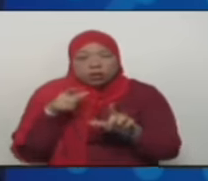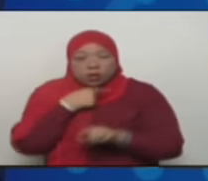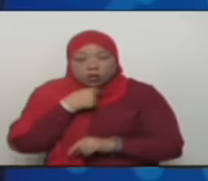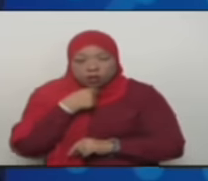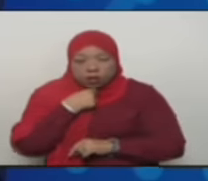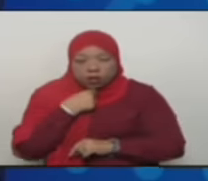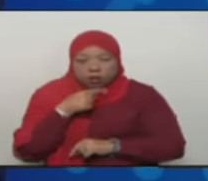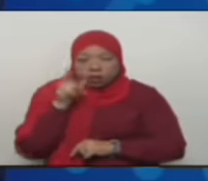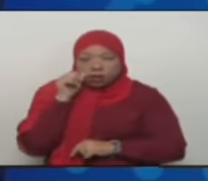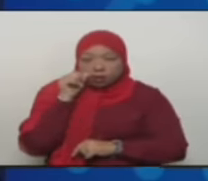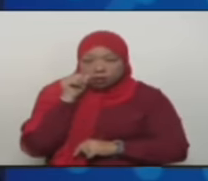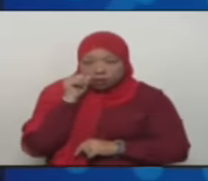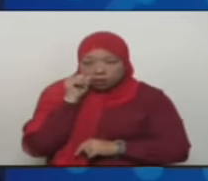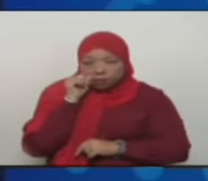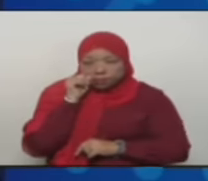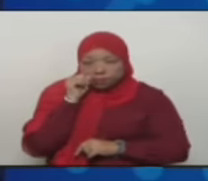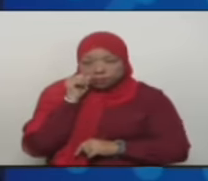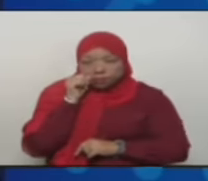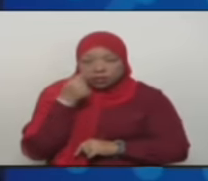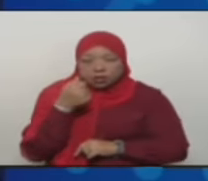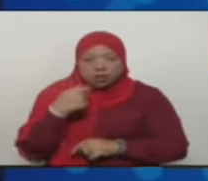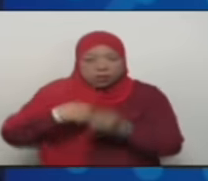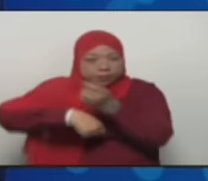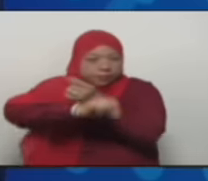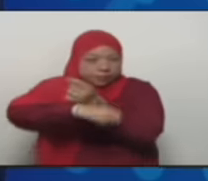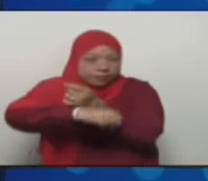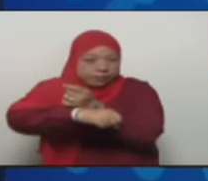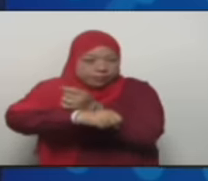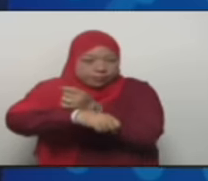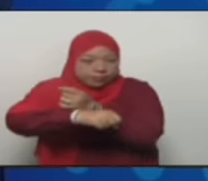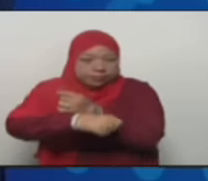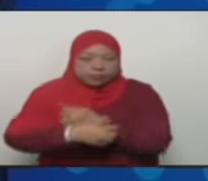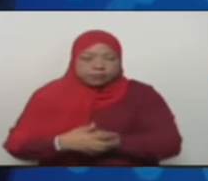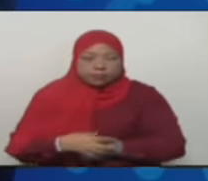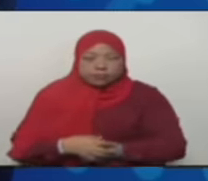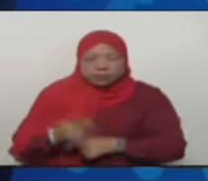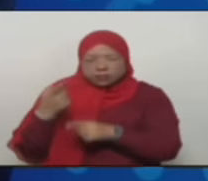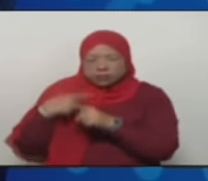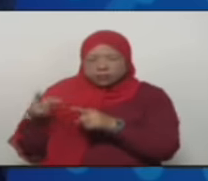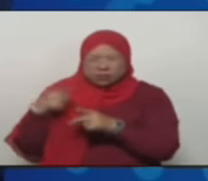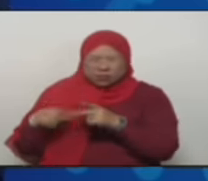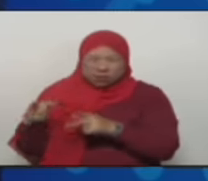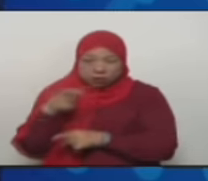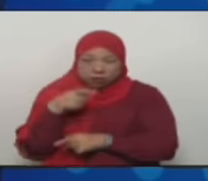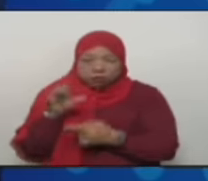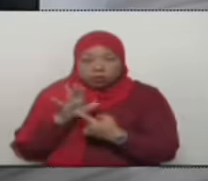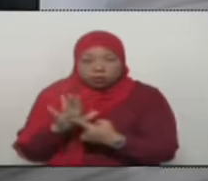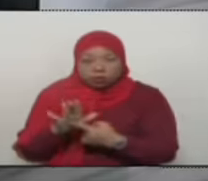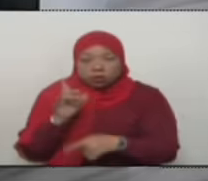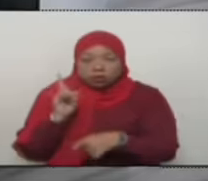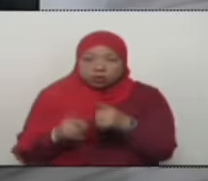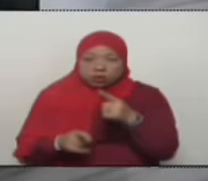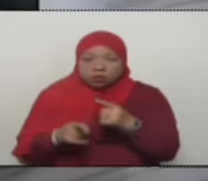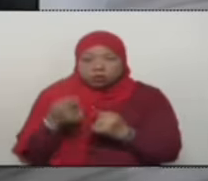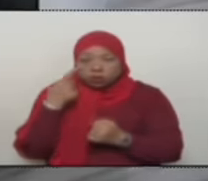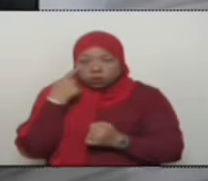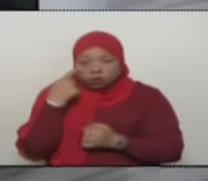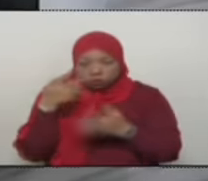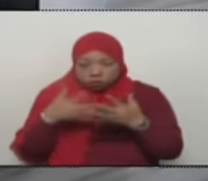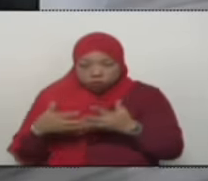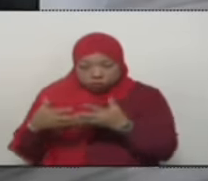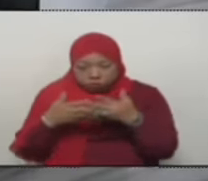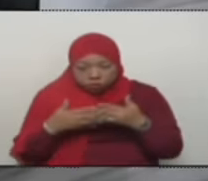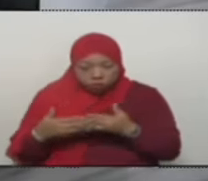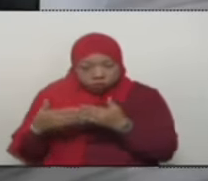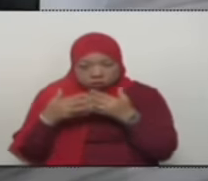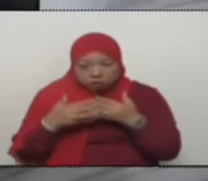el pádel, me gusta el fútbol y otras cosas. Mire, más que te pueden gustar, claro, que no se pueden decir. Yo he visto estudios que dicen que